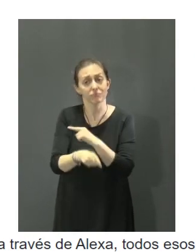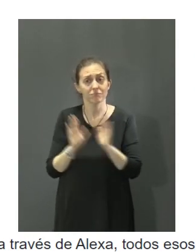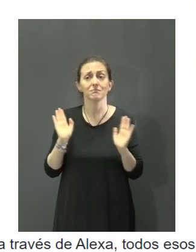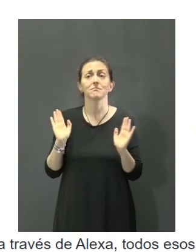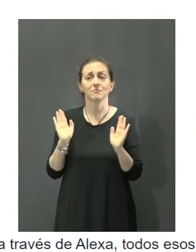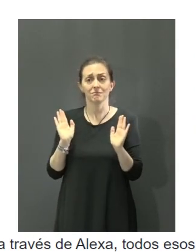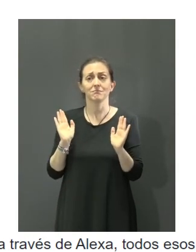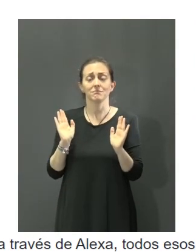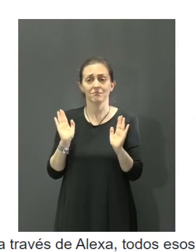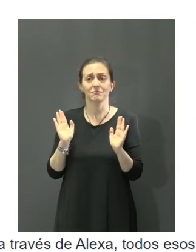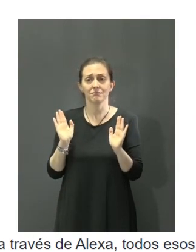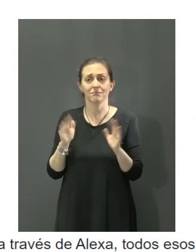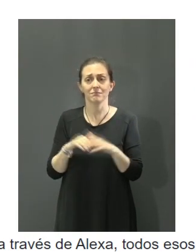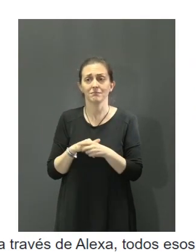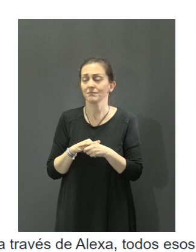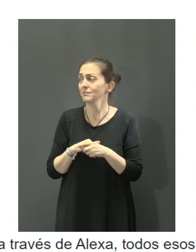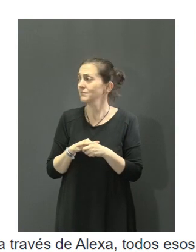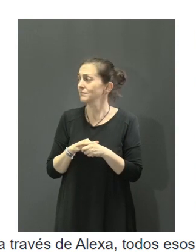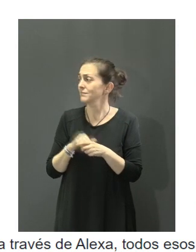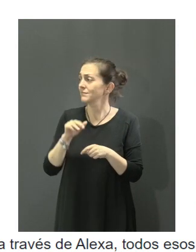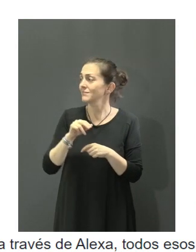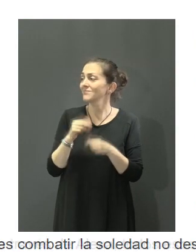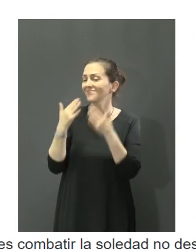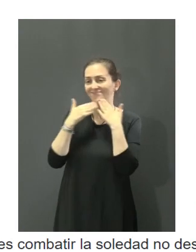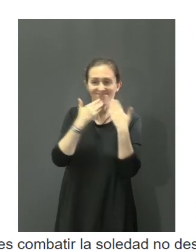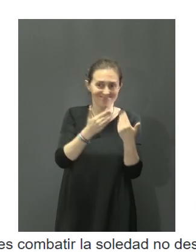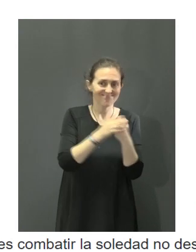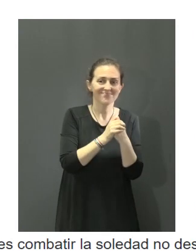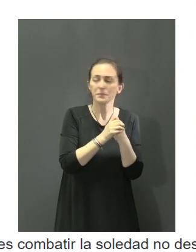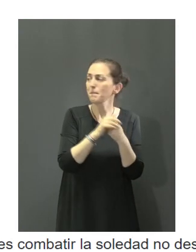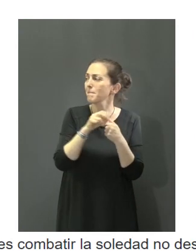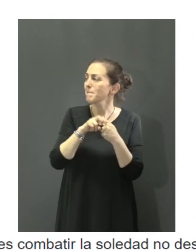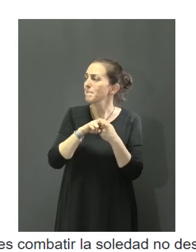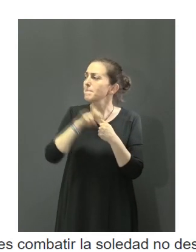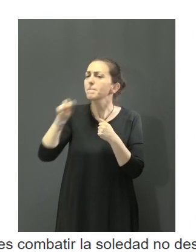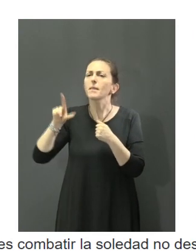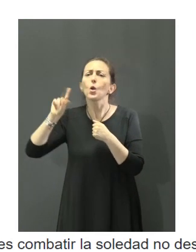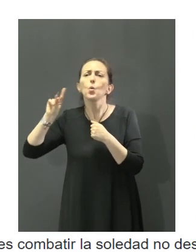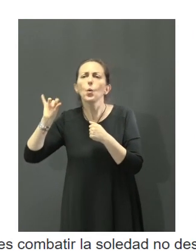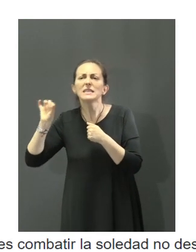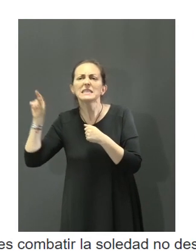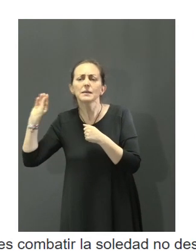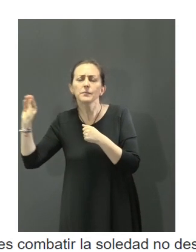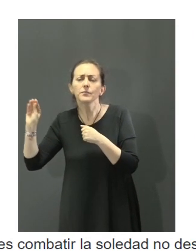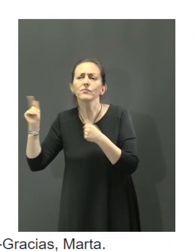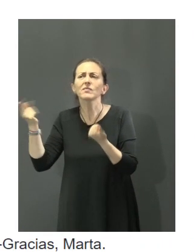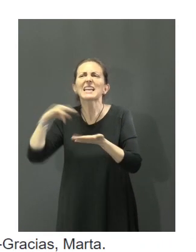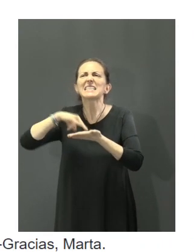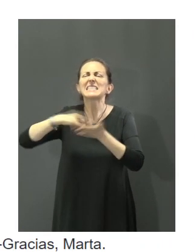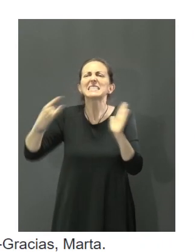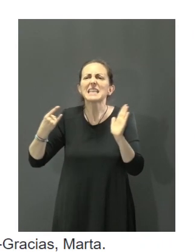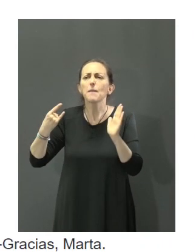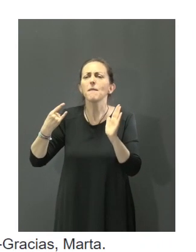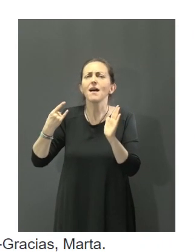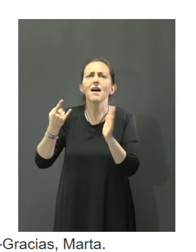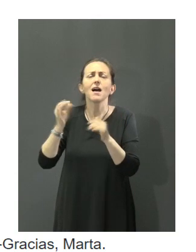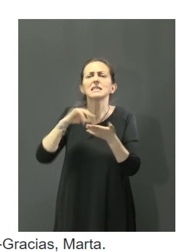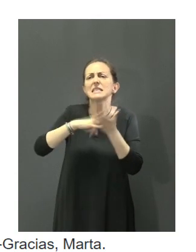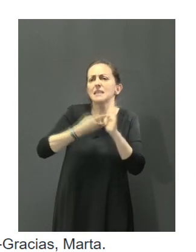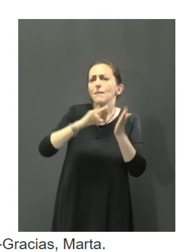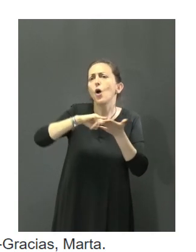Gracias, Marta. Luis, qué sistemas y